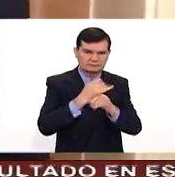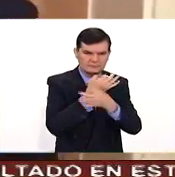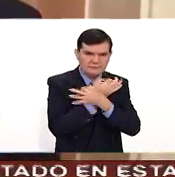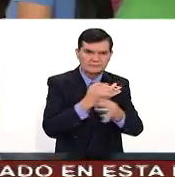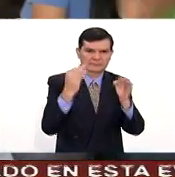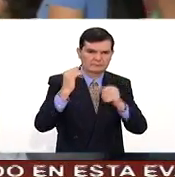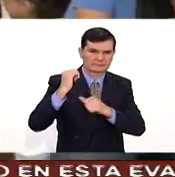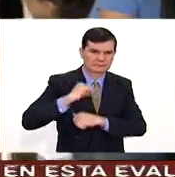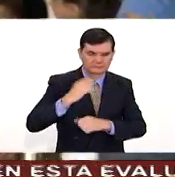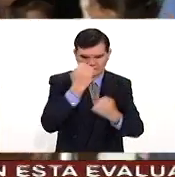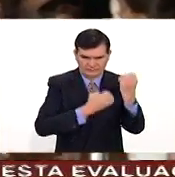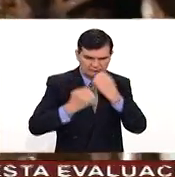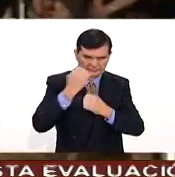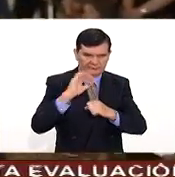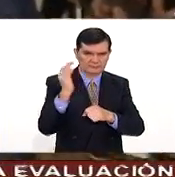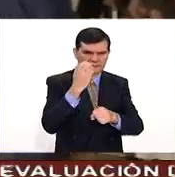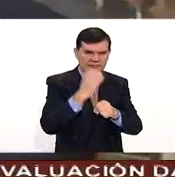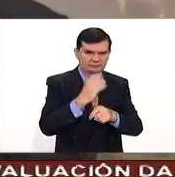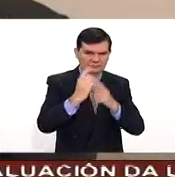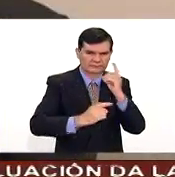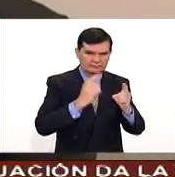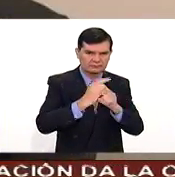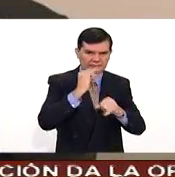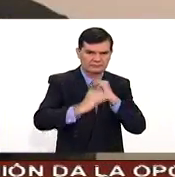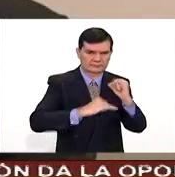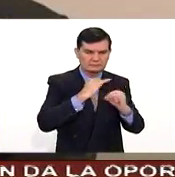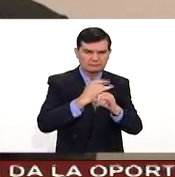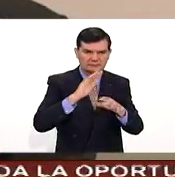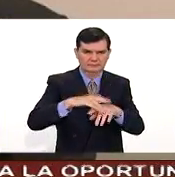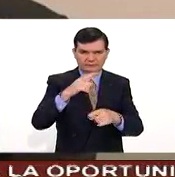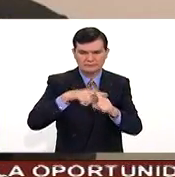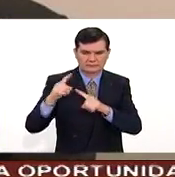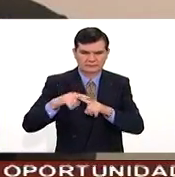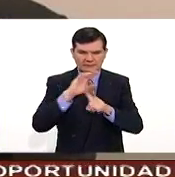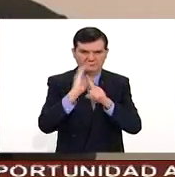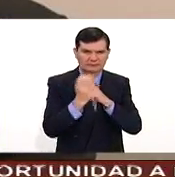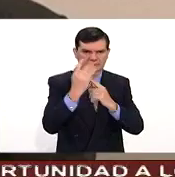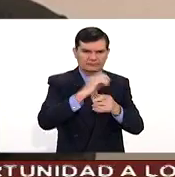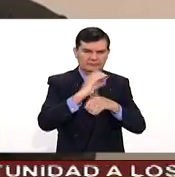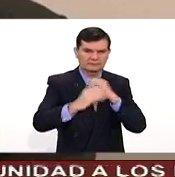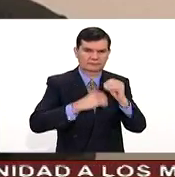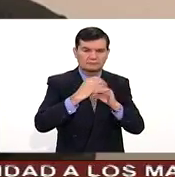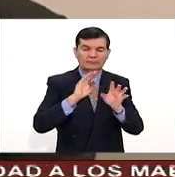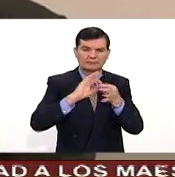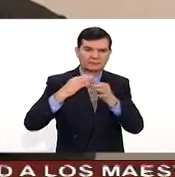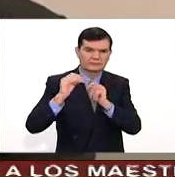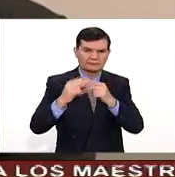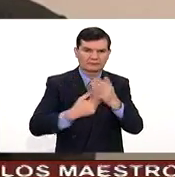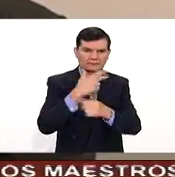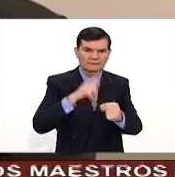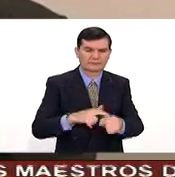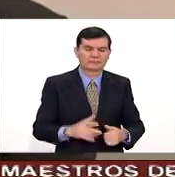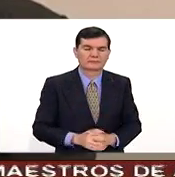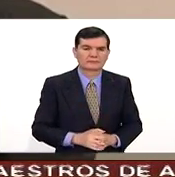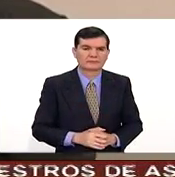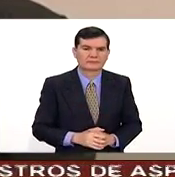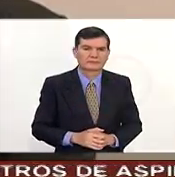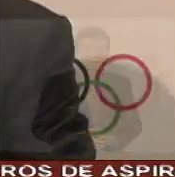anuncia auditorías para las federaciones deportivas internacionales y los comités olímpicos nacionales.